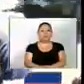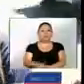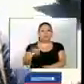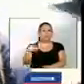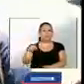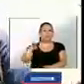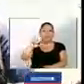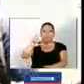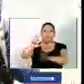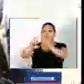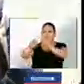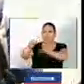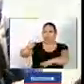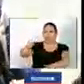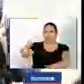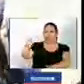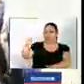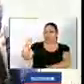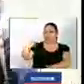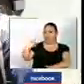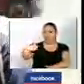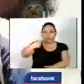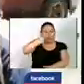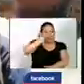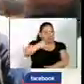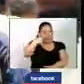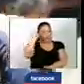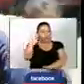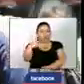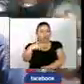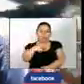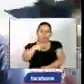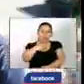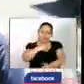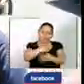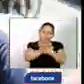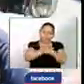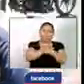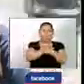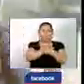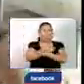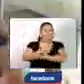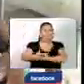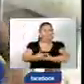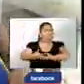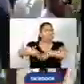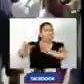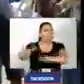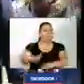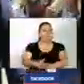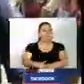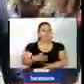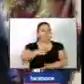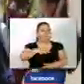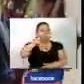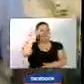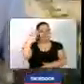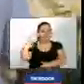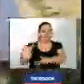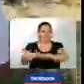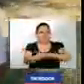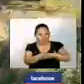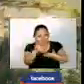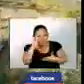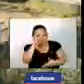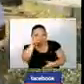38 años de no tenerlo en mi brazo arrancó arrancado de mi brazo y hoy mi hija lo buscó aquí en